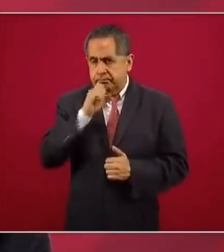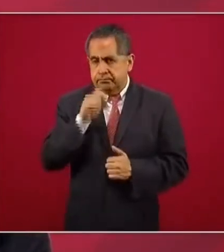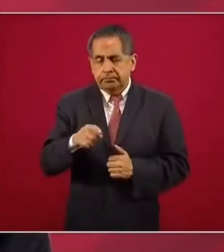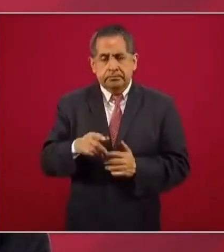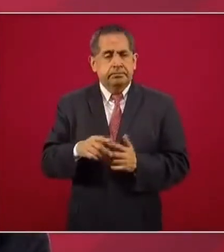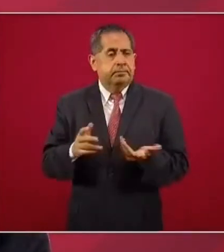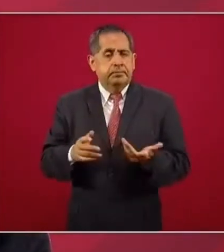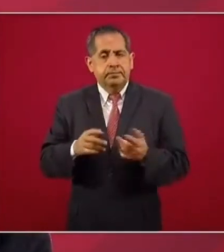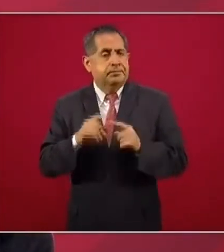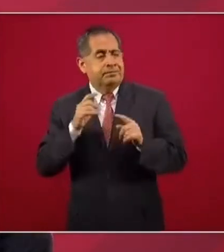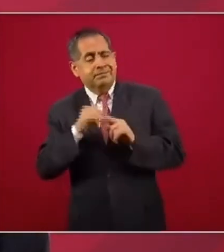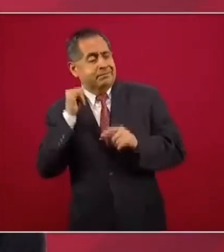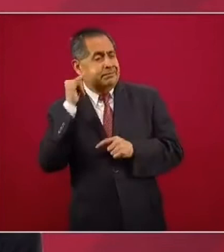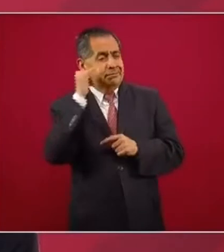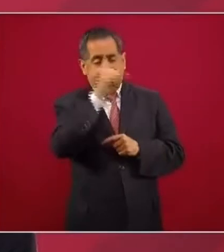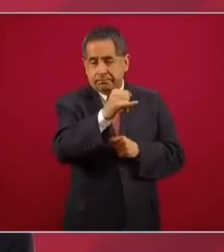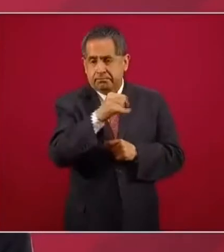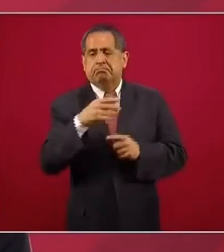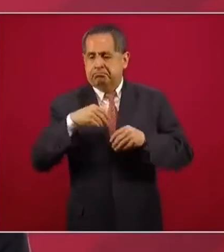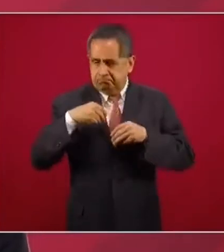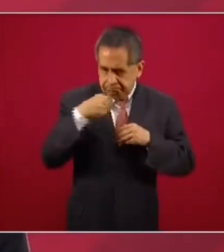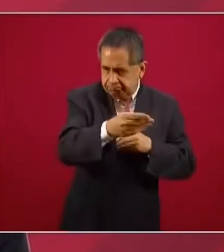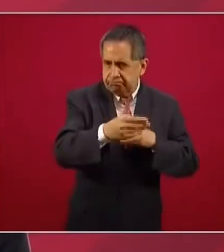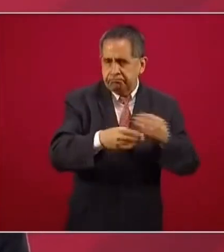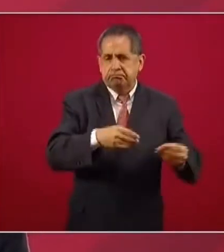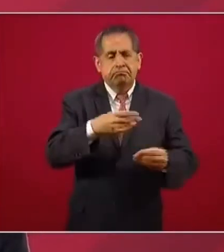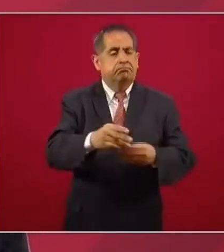lleguen hasta el más apartado pueblo,